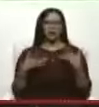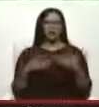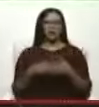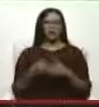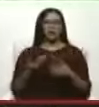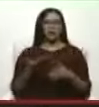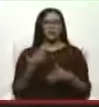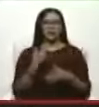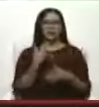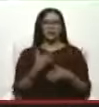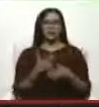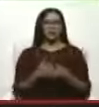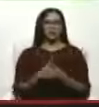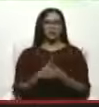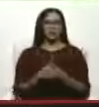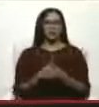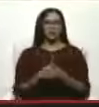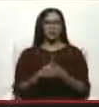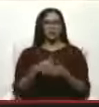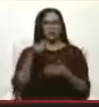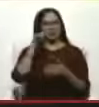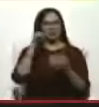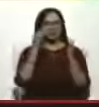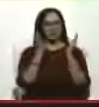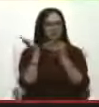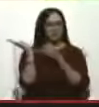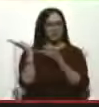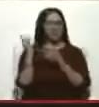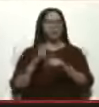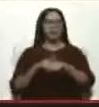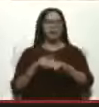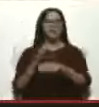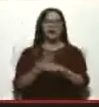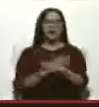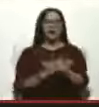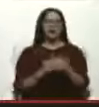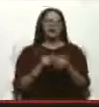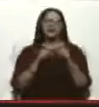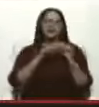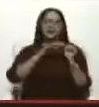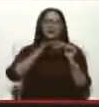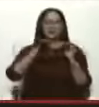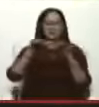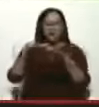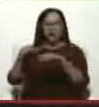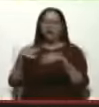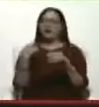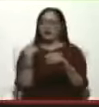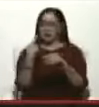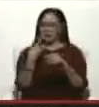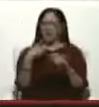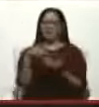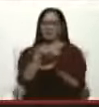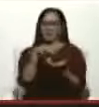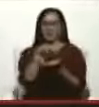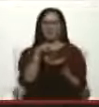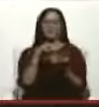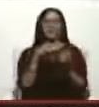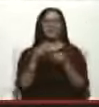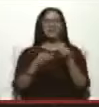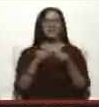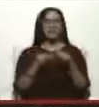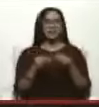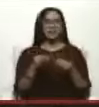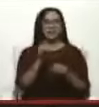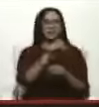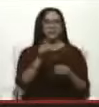importante destacar, y este reporte nos lo habían ofrecido un poco más temprano, que el desbordamiento del río Manzanares fue la principal incidencia que afectó a todos